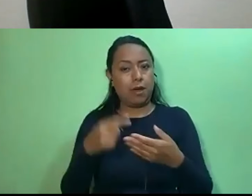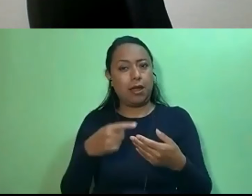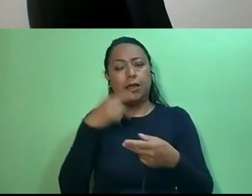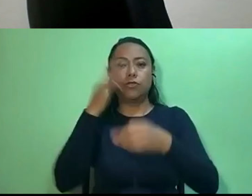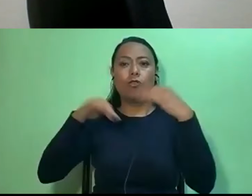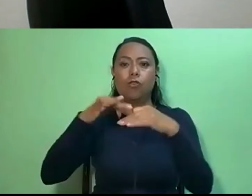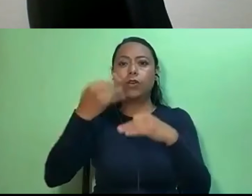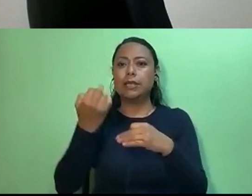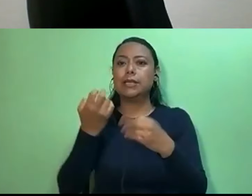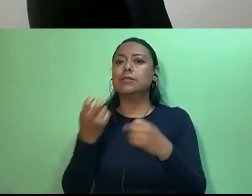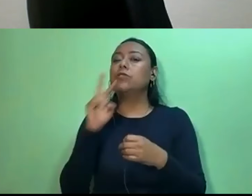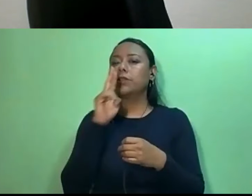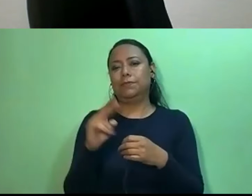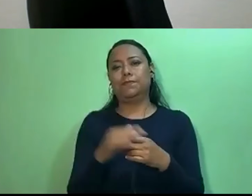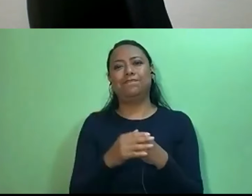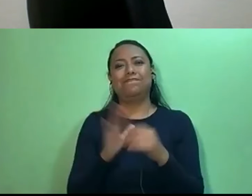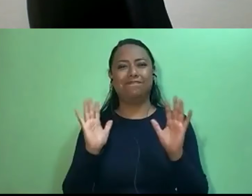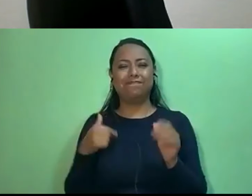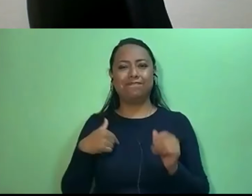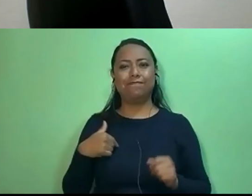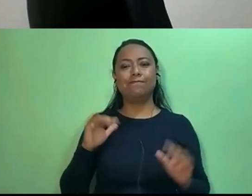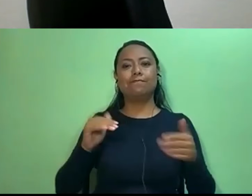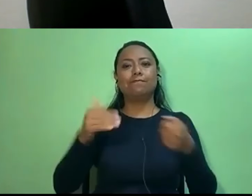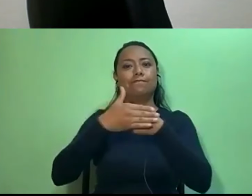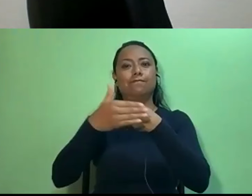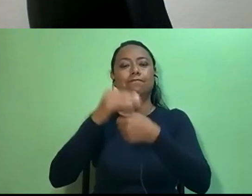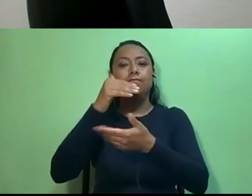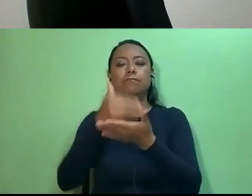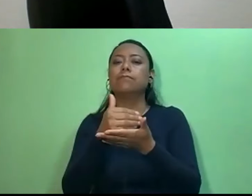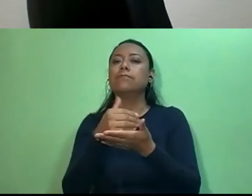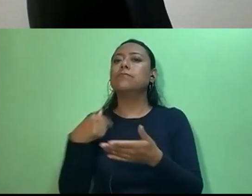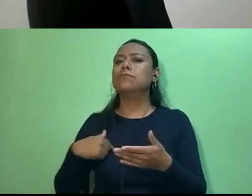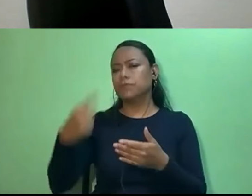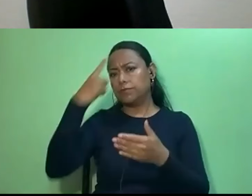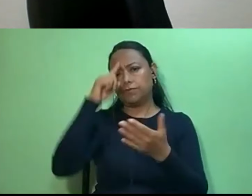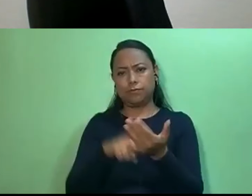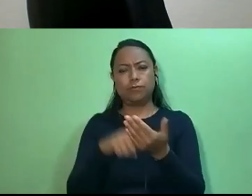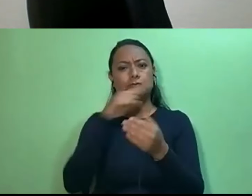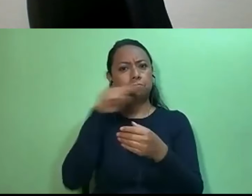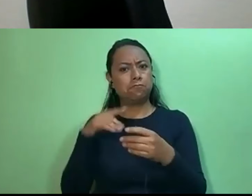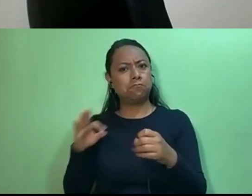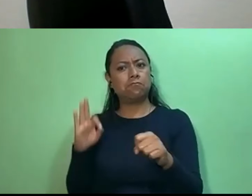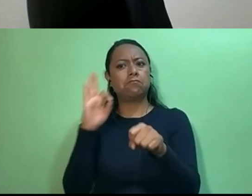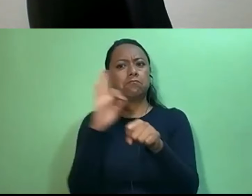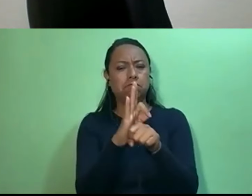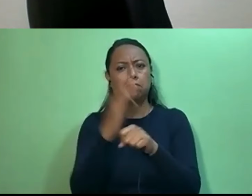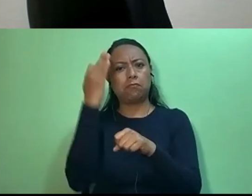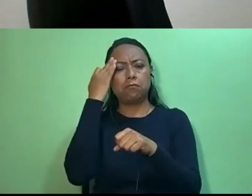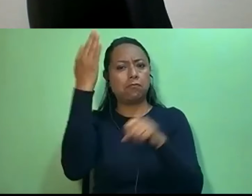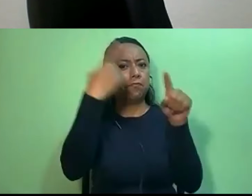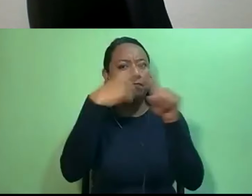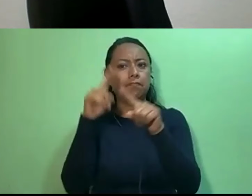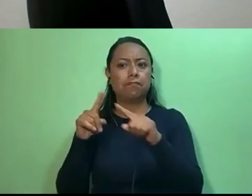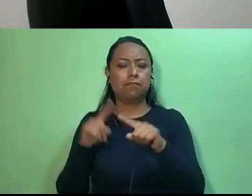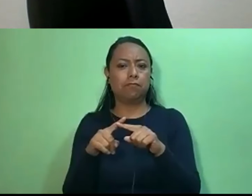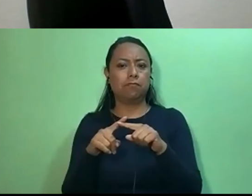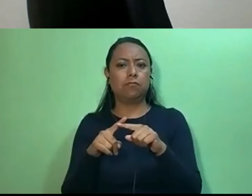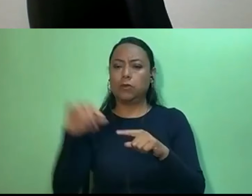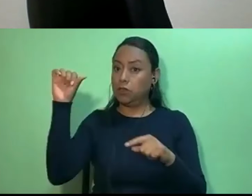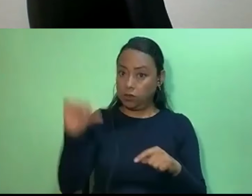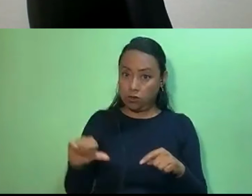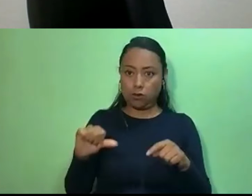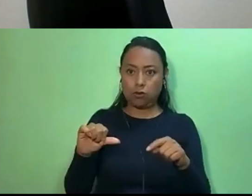Ya para concluir solamente, me parece que hemos dado la defensa en algunos otros momentos por la capital y hoy no ha sido la